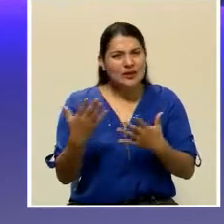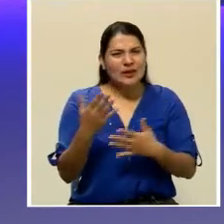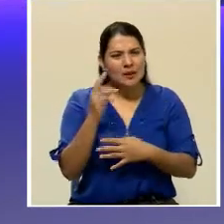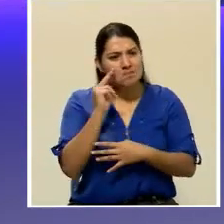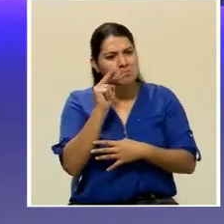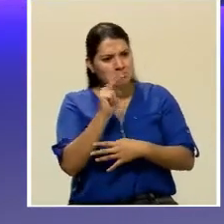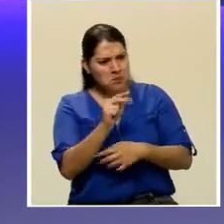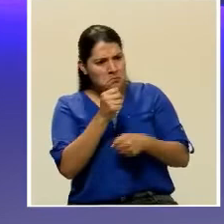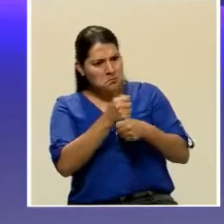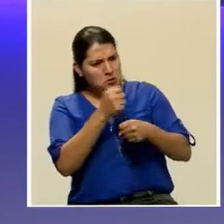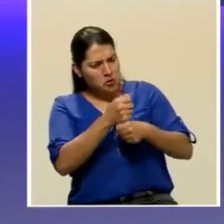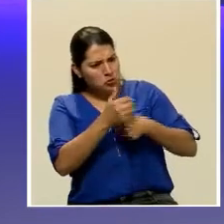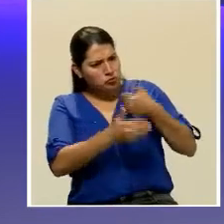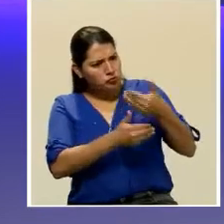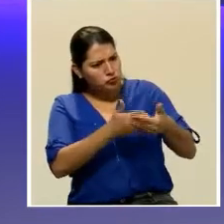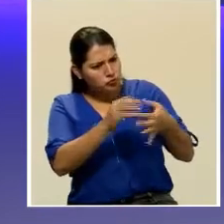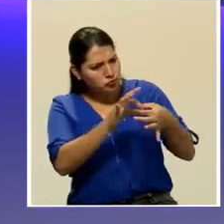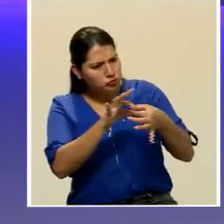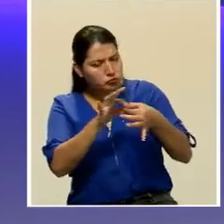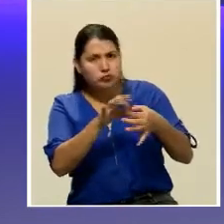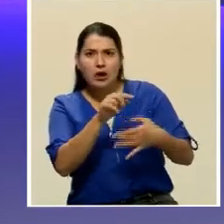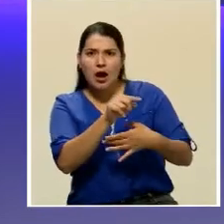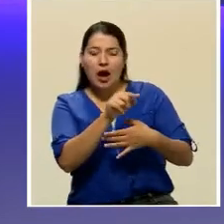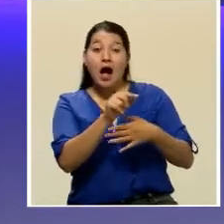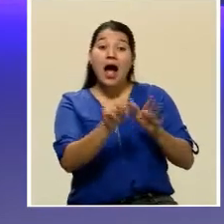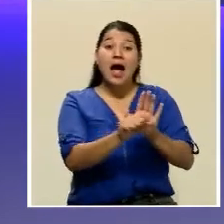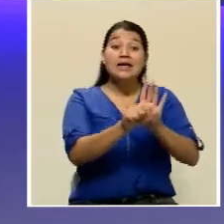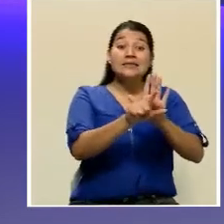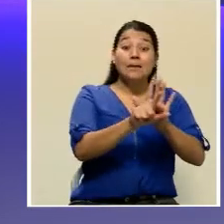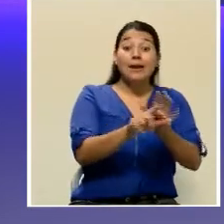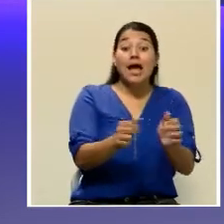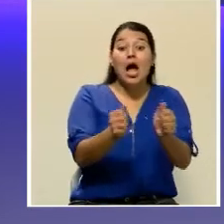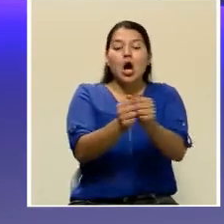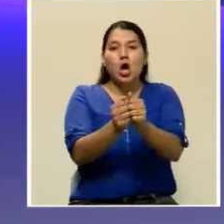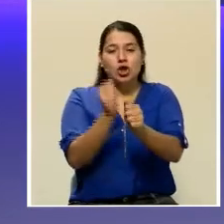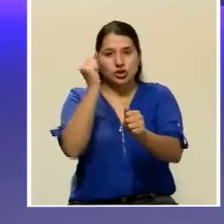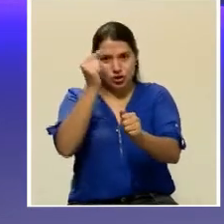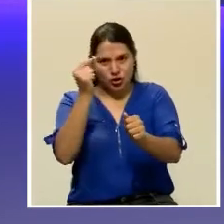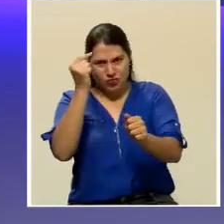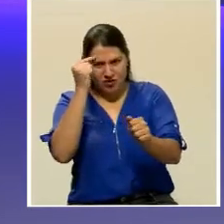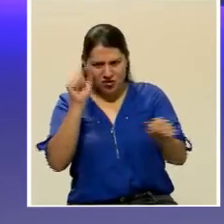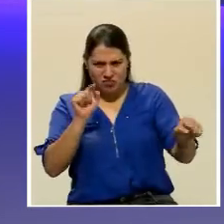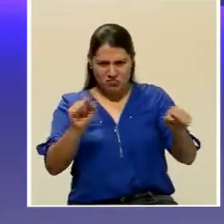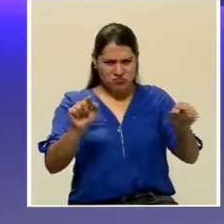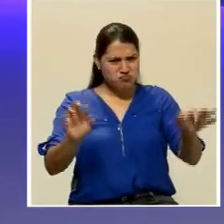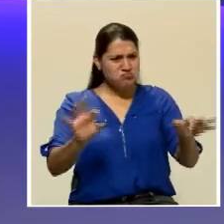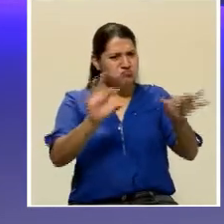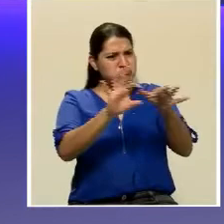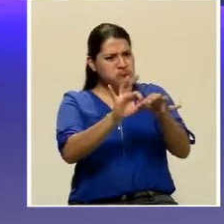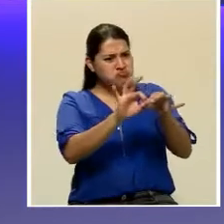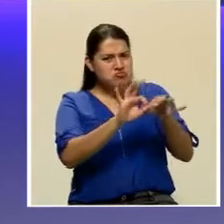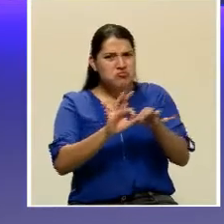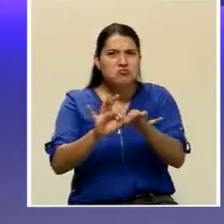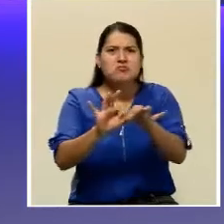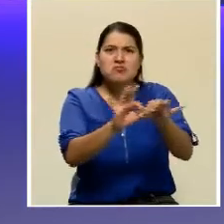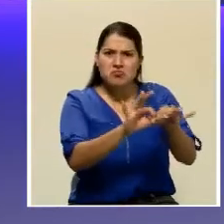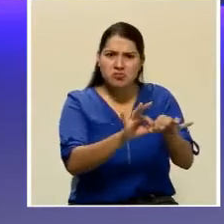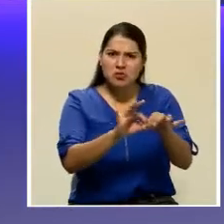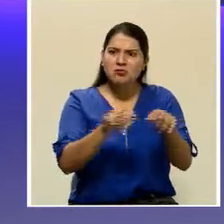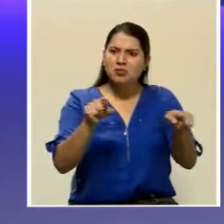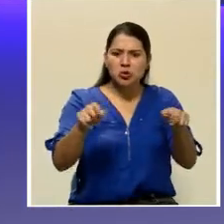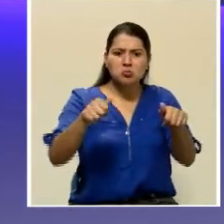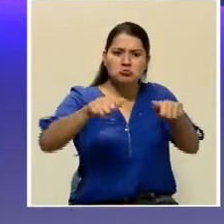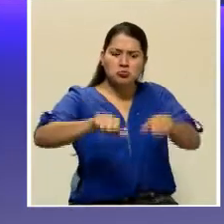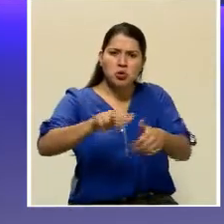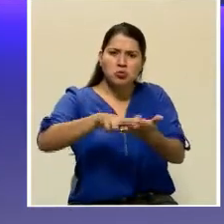muy coordinada al Poder Ejecutivo y al Congreso y la aprobación de leyes para contener el